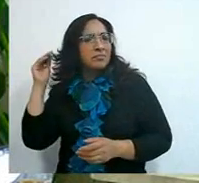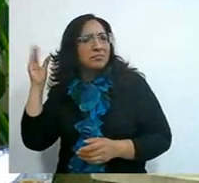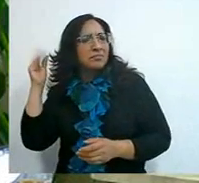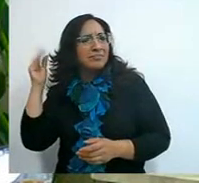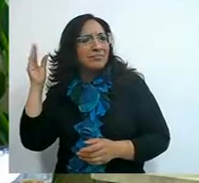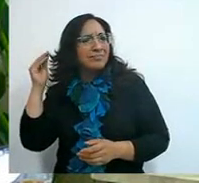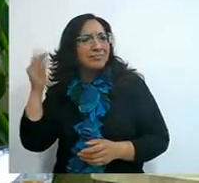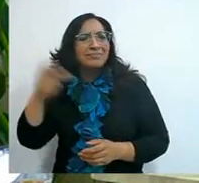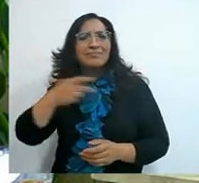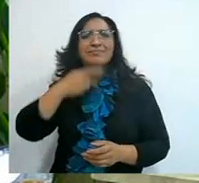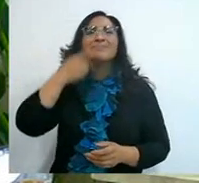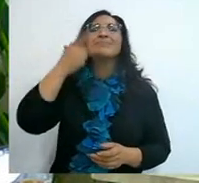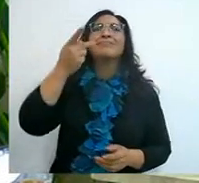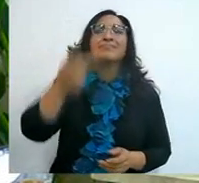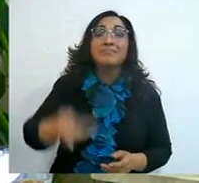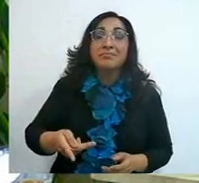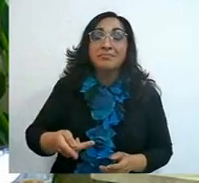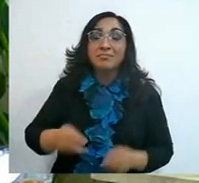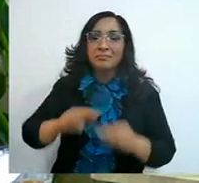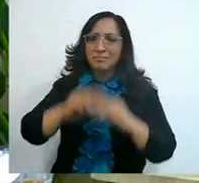a destruir un templo